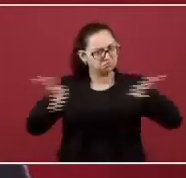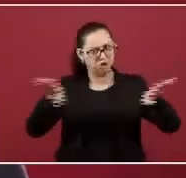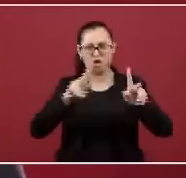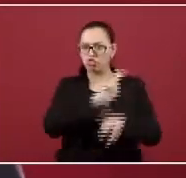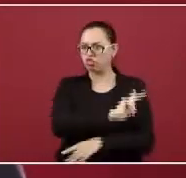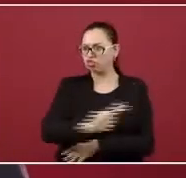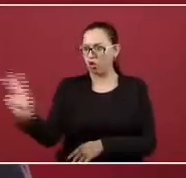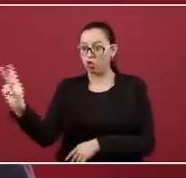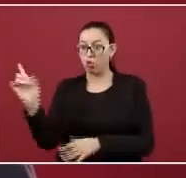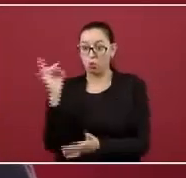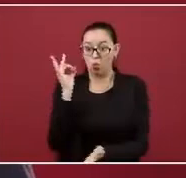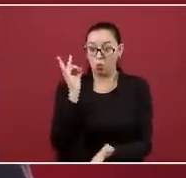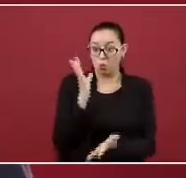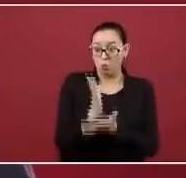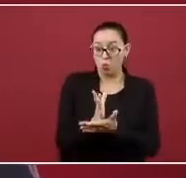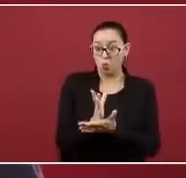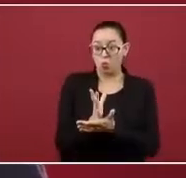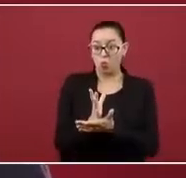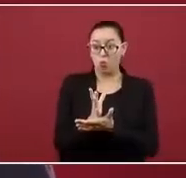le da